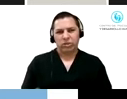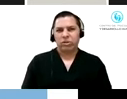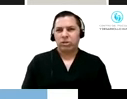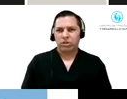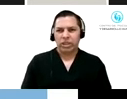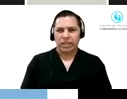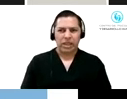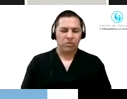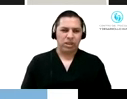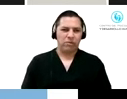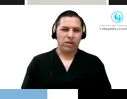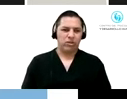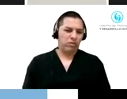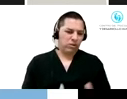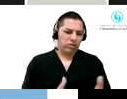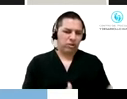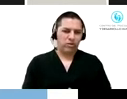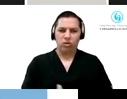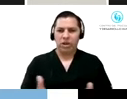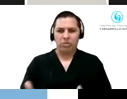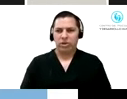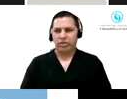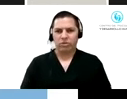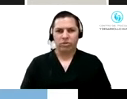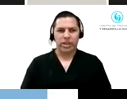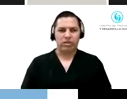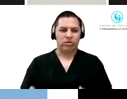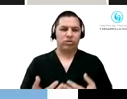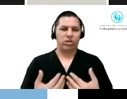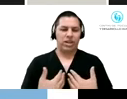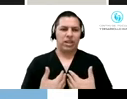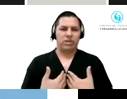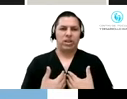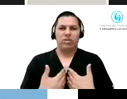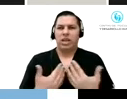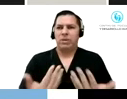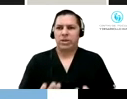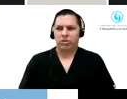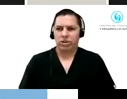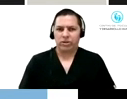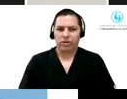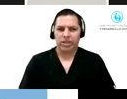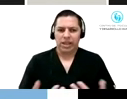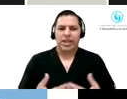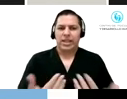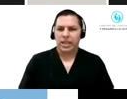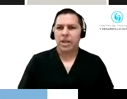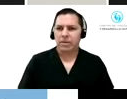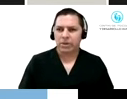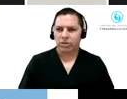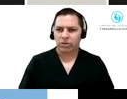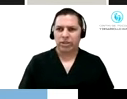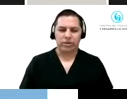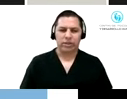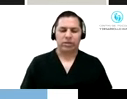es que nosotros no necesitamos ser igual que los hombres son hombres, las mujeres son mujeres, nosotros lo que necesitamos es que nos den las mismas condiciones, denme